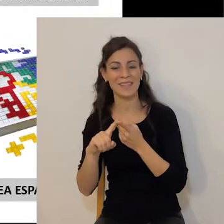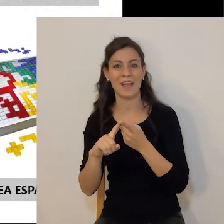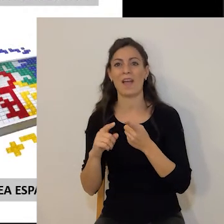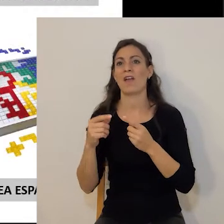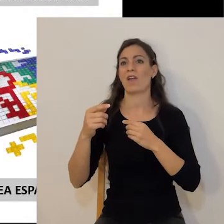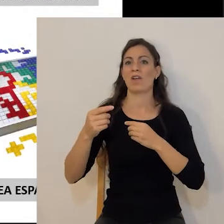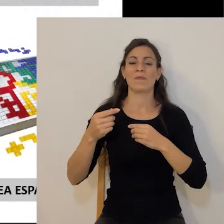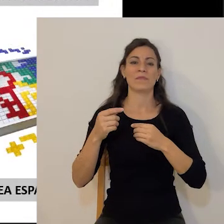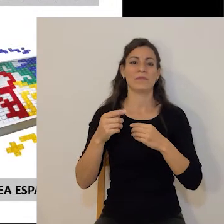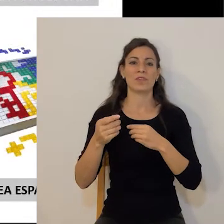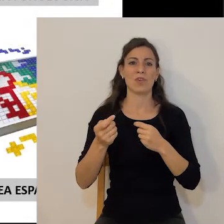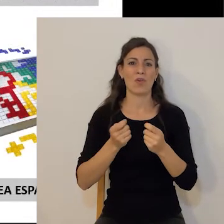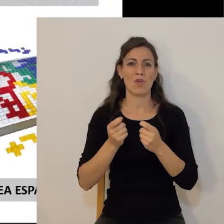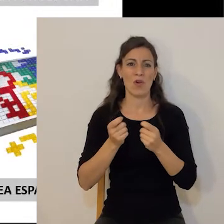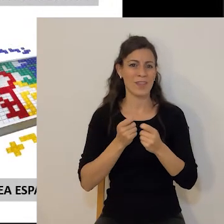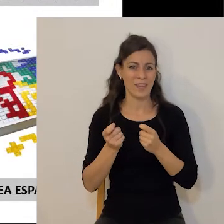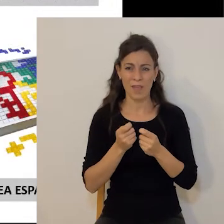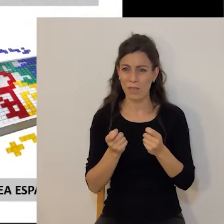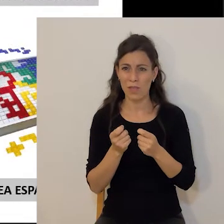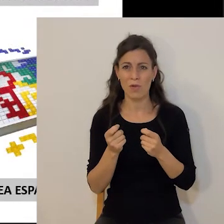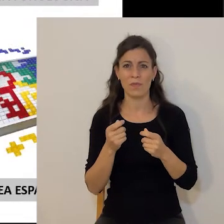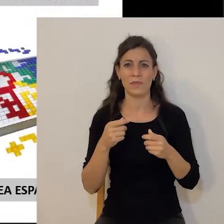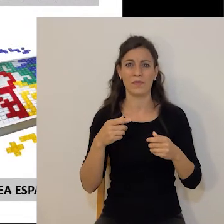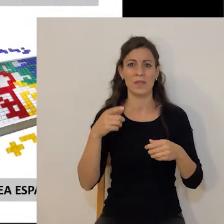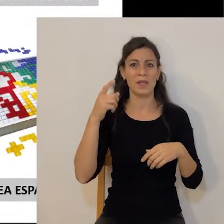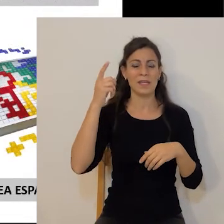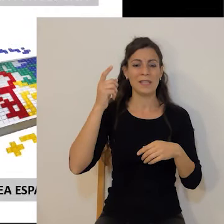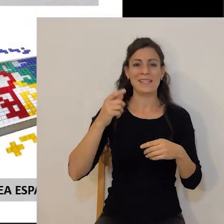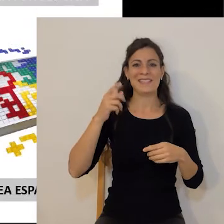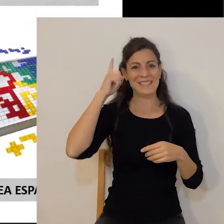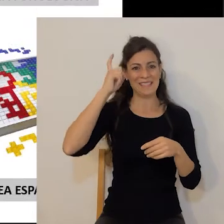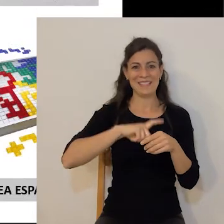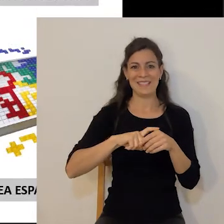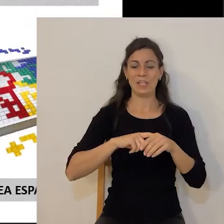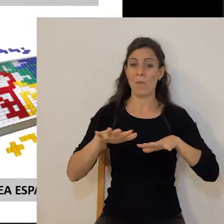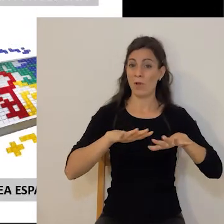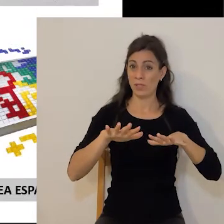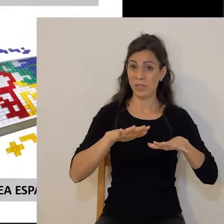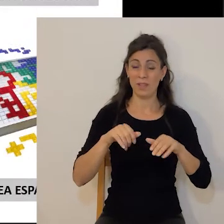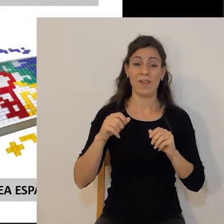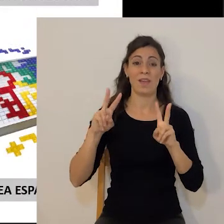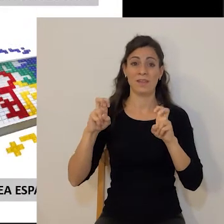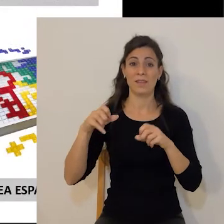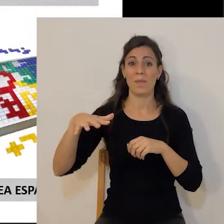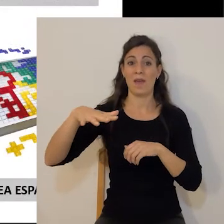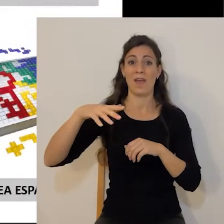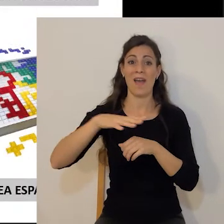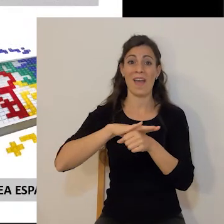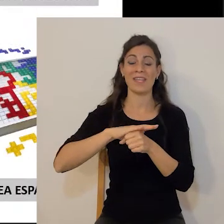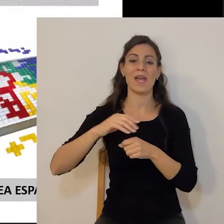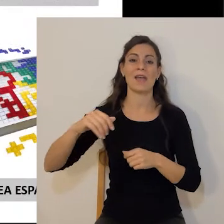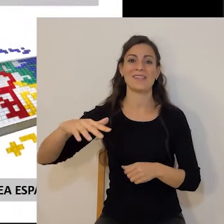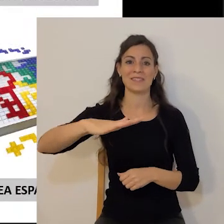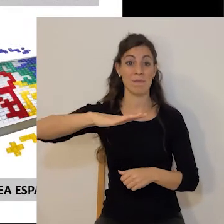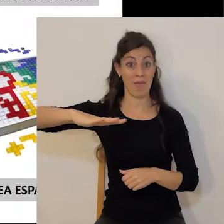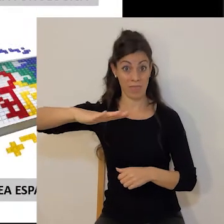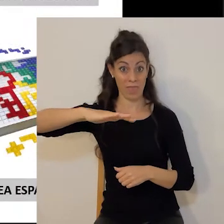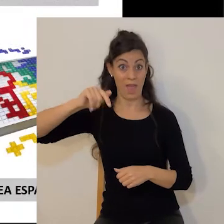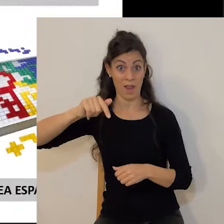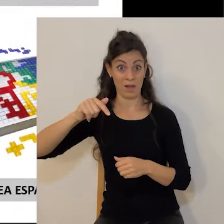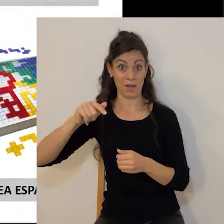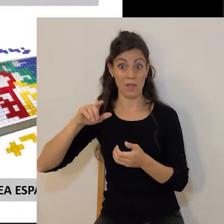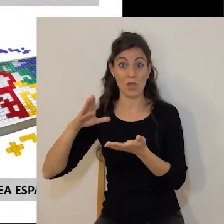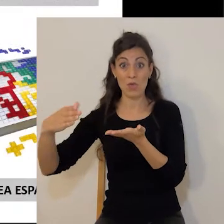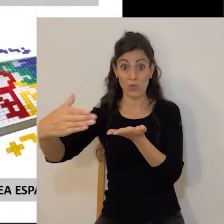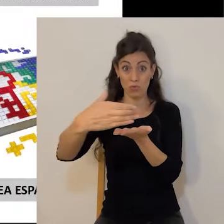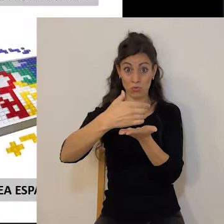coordinación, la psicomotricidad, con el área espacial. Vale, pues todo